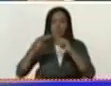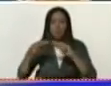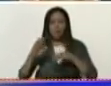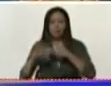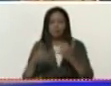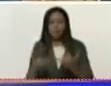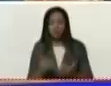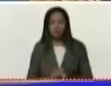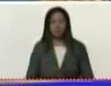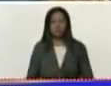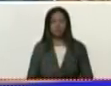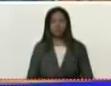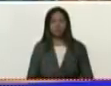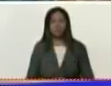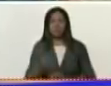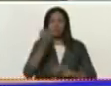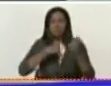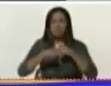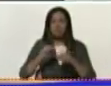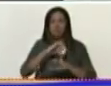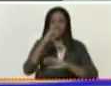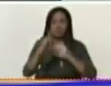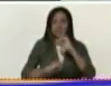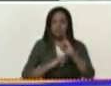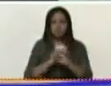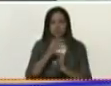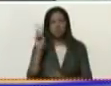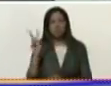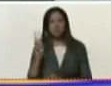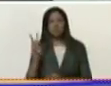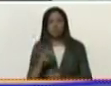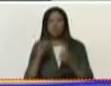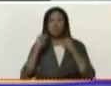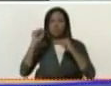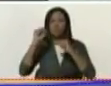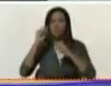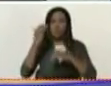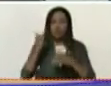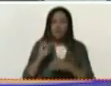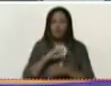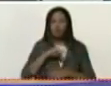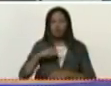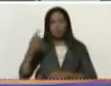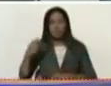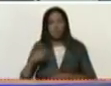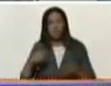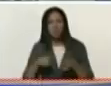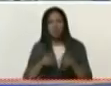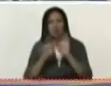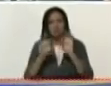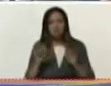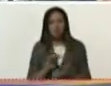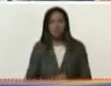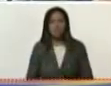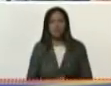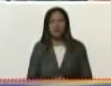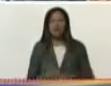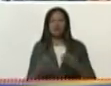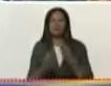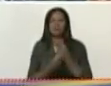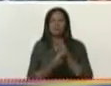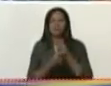campo de la defensa internacional de Venezuela y los grandes triunfos que hemos tenido a nivel